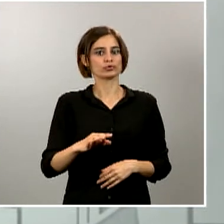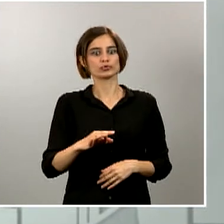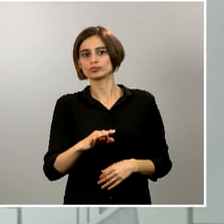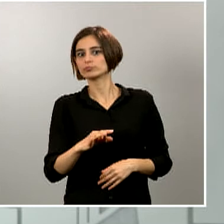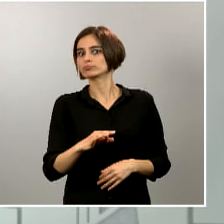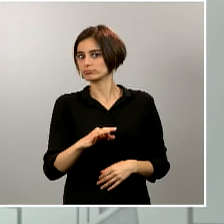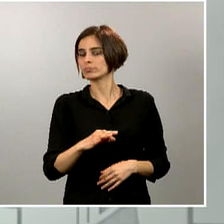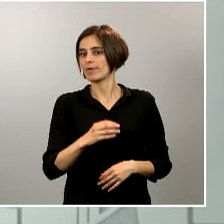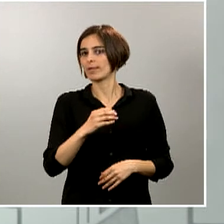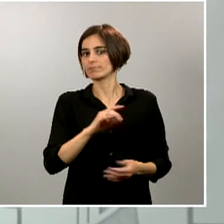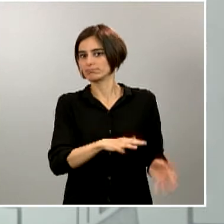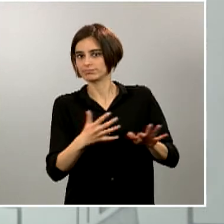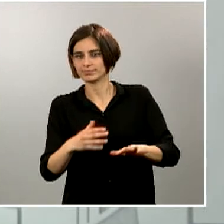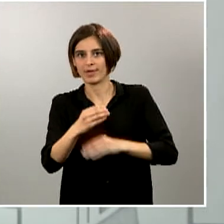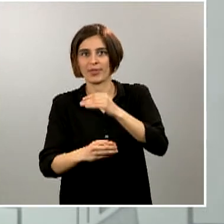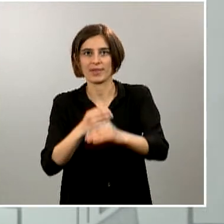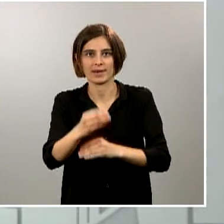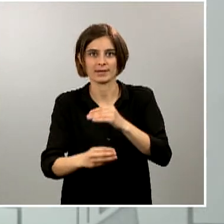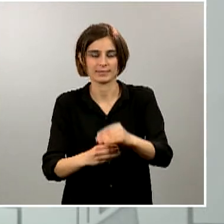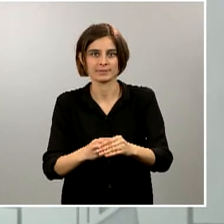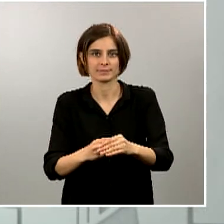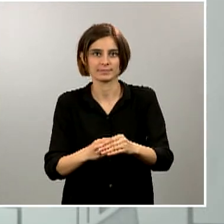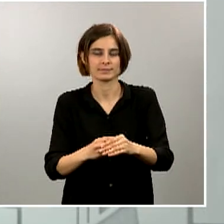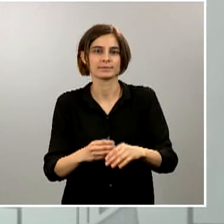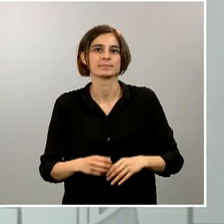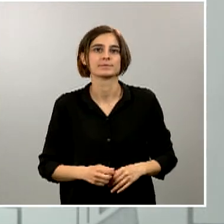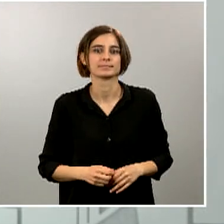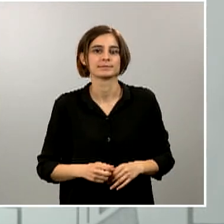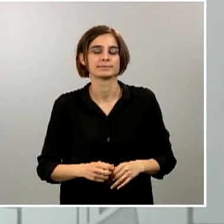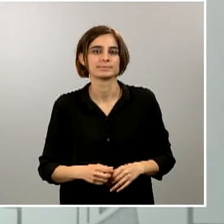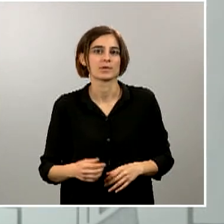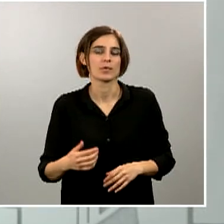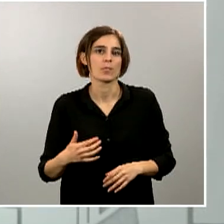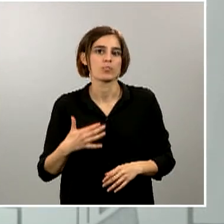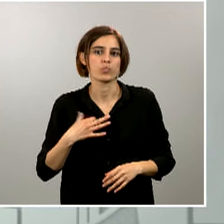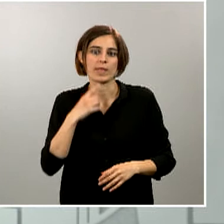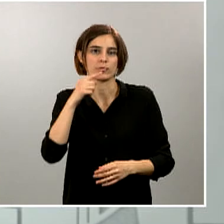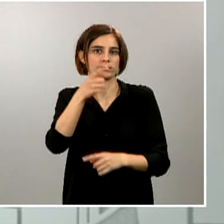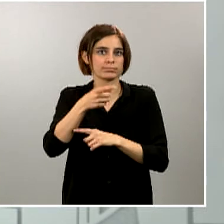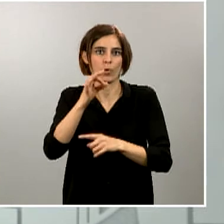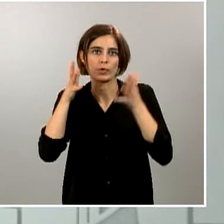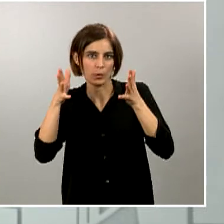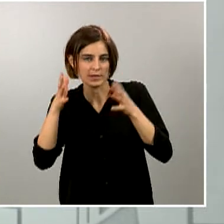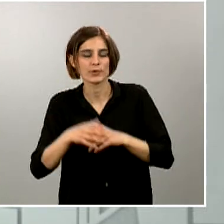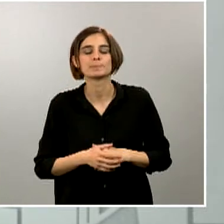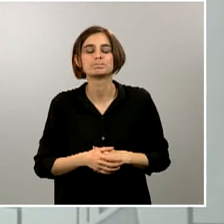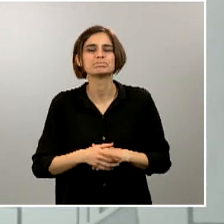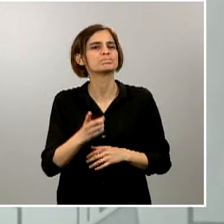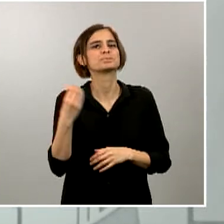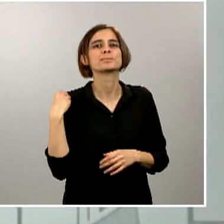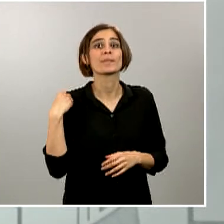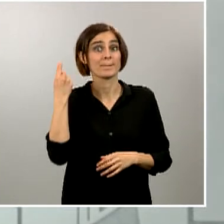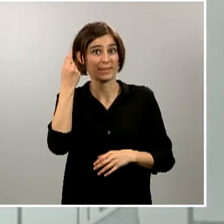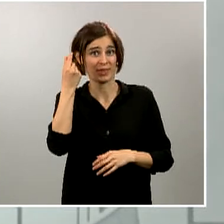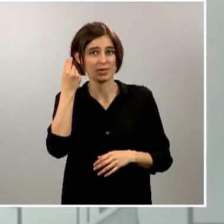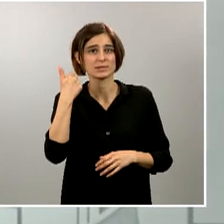ya hemos decidido por vía ejecutiva o bien como recomendación. Respecto a los precios, hemos desde el principio, y también por indicación del